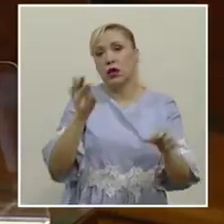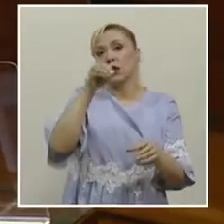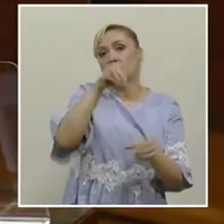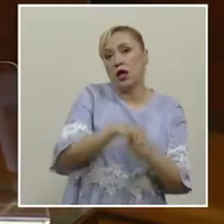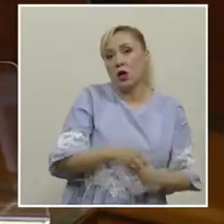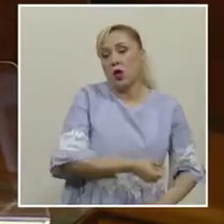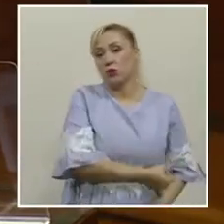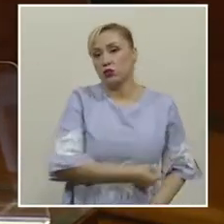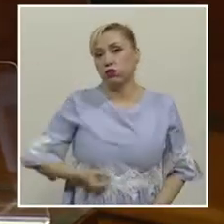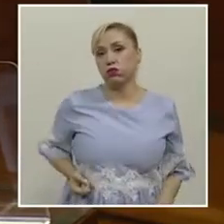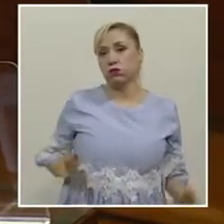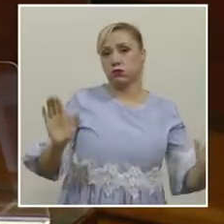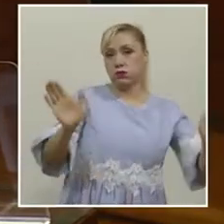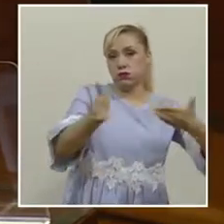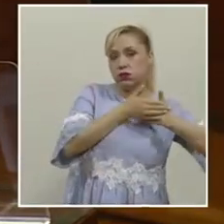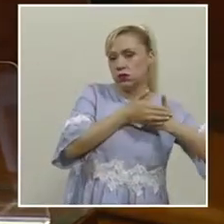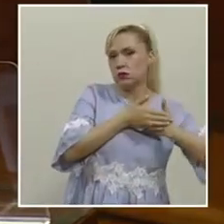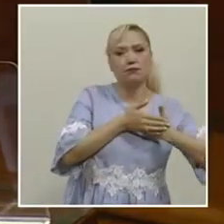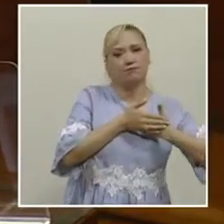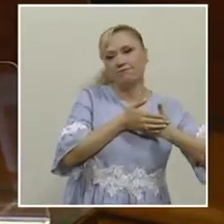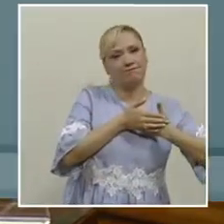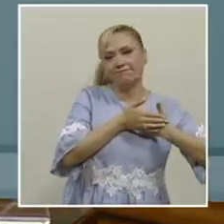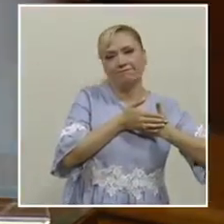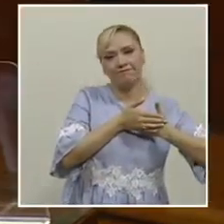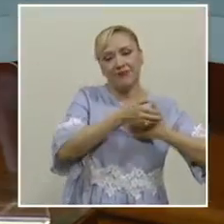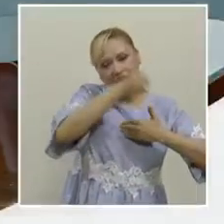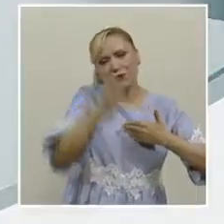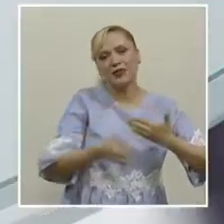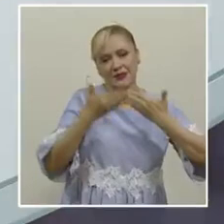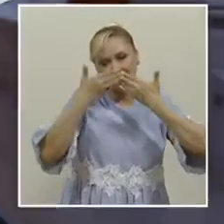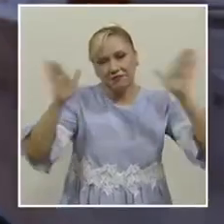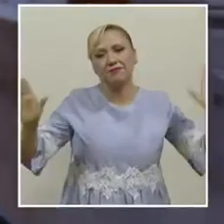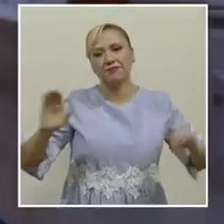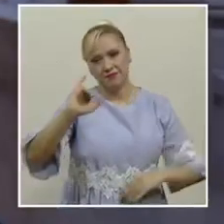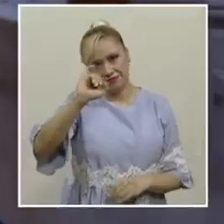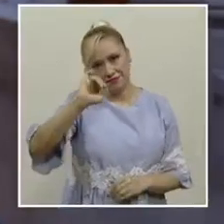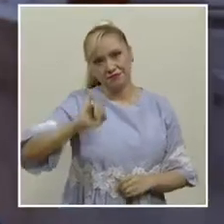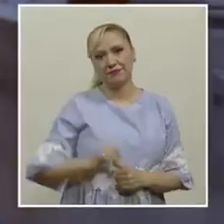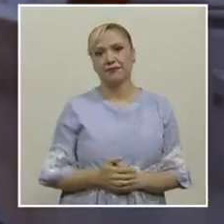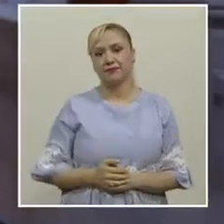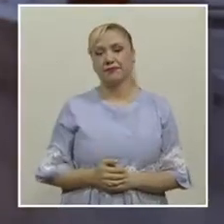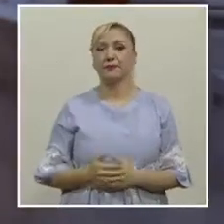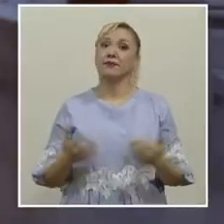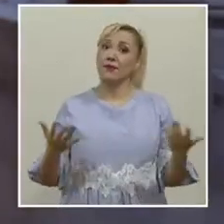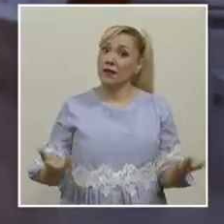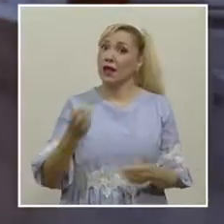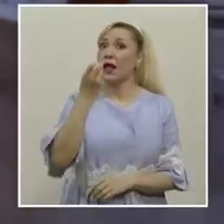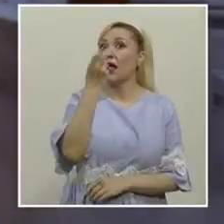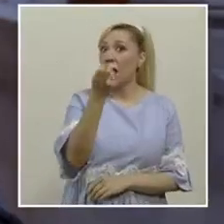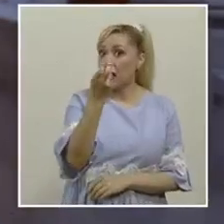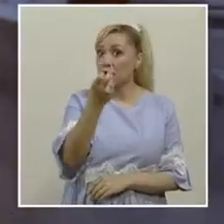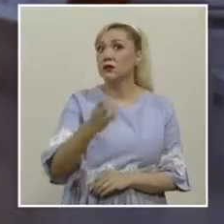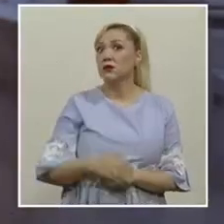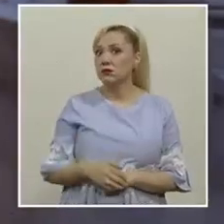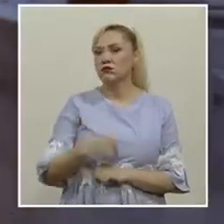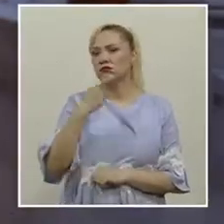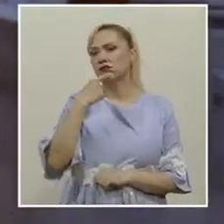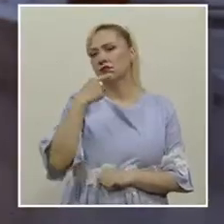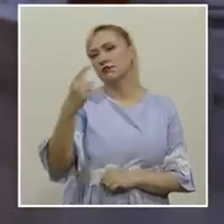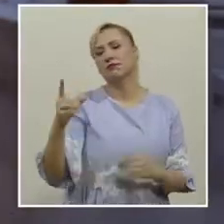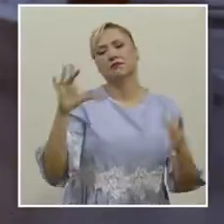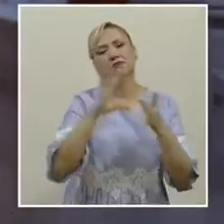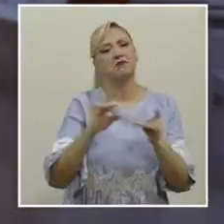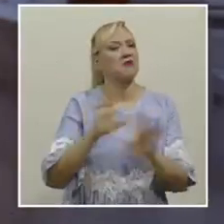esté reservada respecto de cualquier acceso. Es así, Citlali, como terminó y